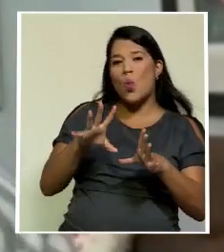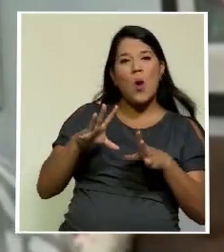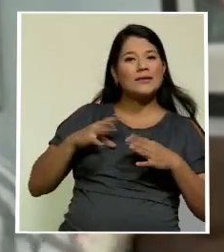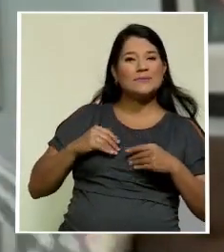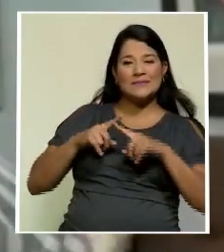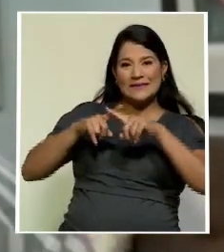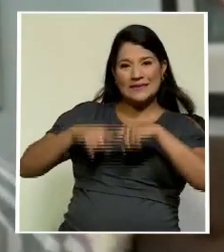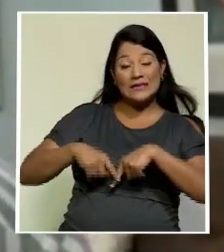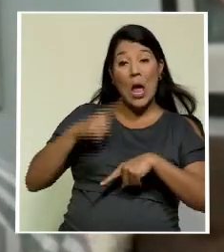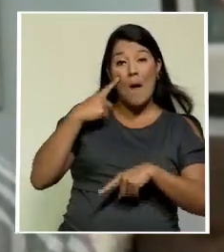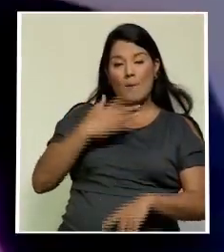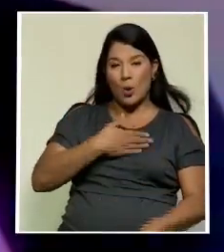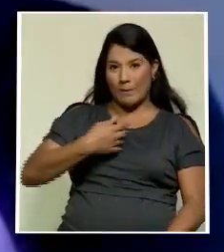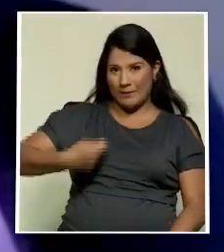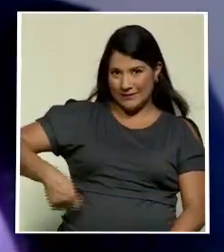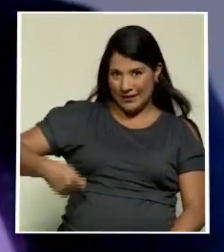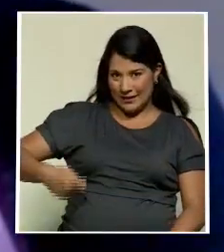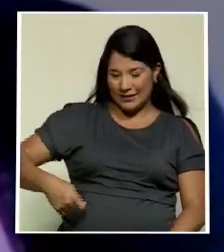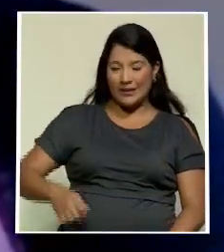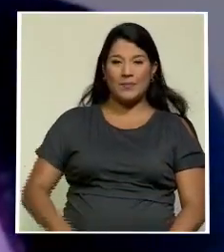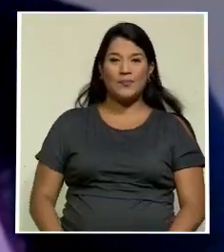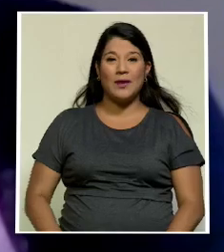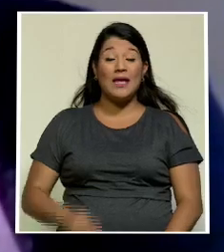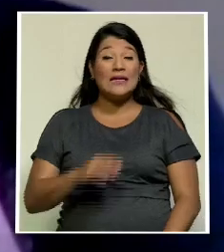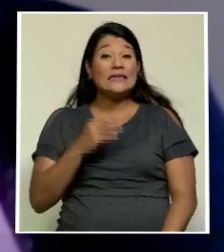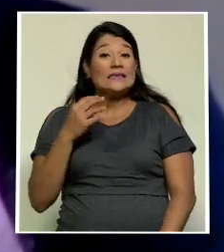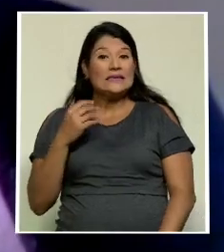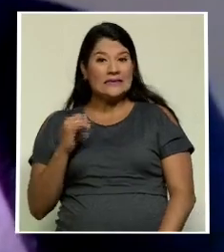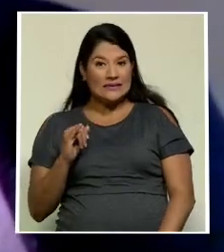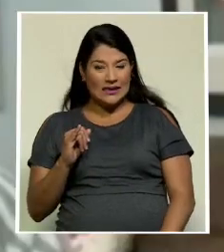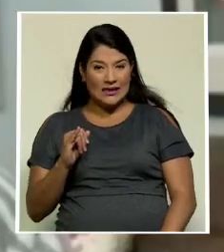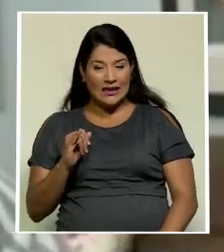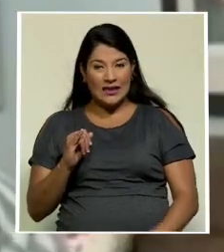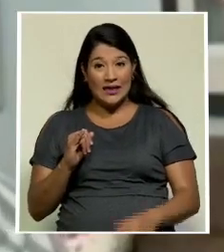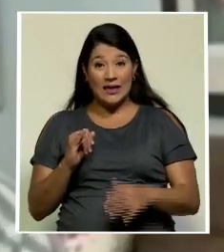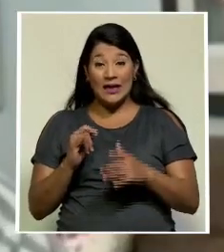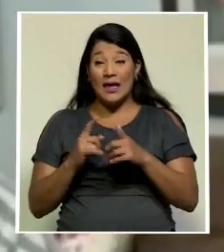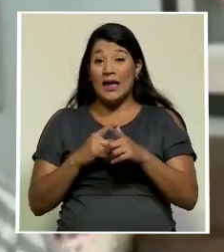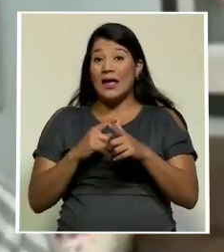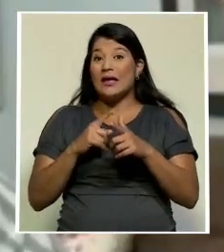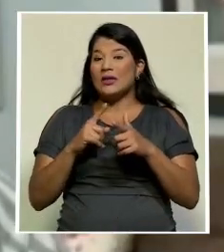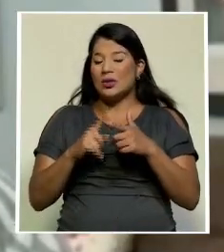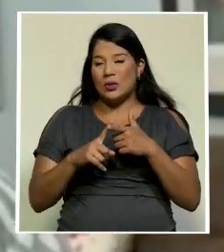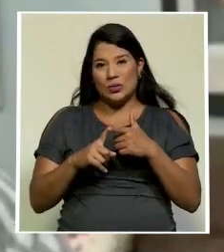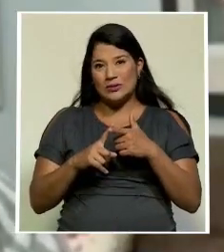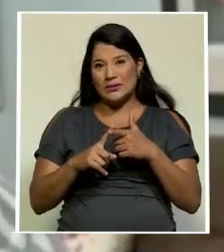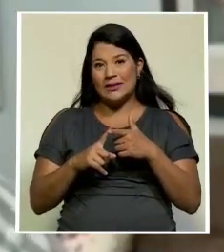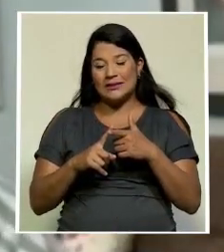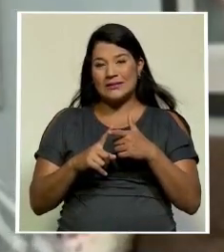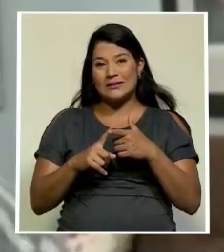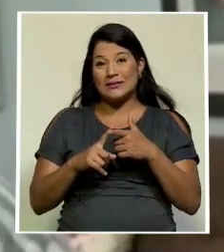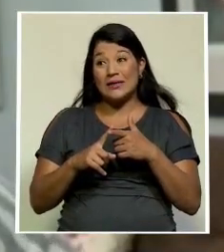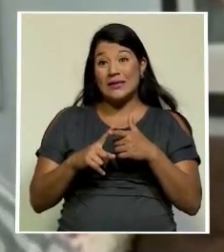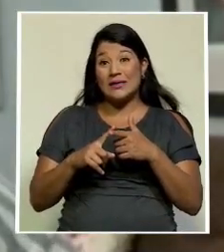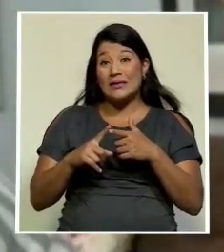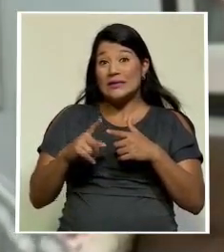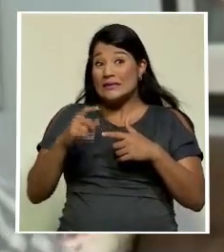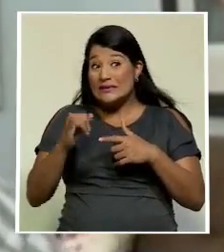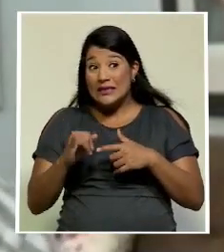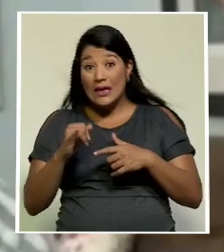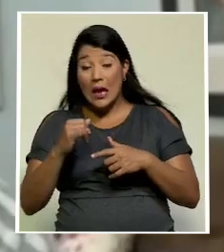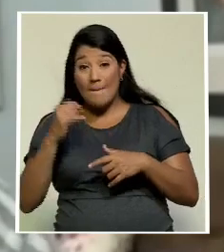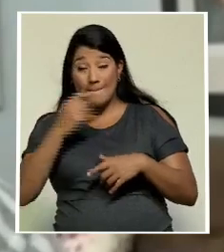Y si, ya lo dice acá, si desechar esas objeciones y se obtiene esa mayoría